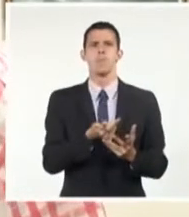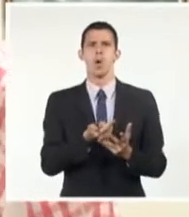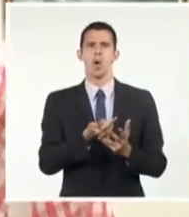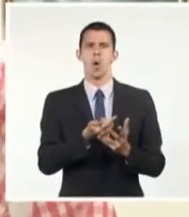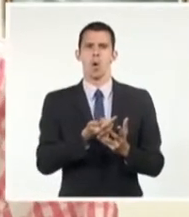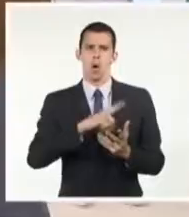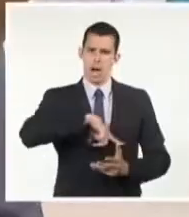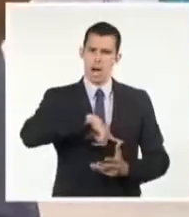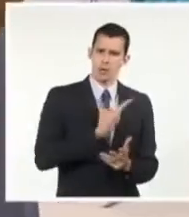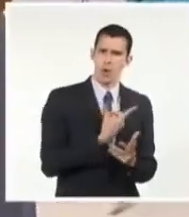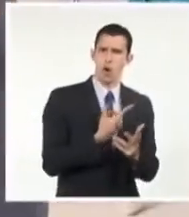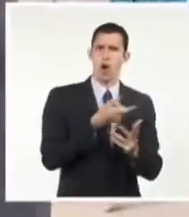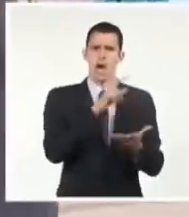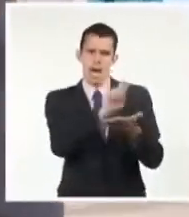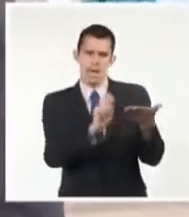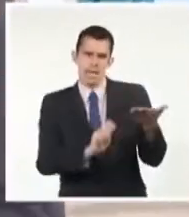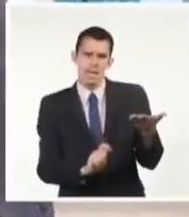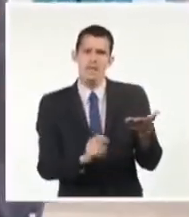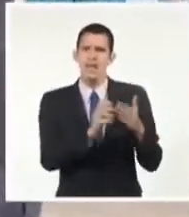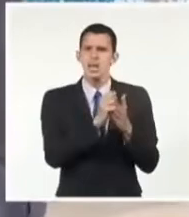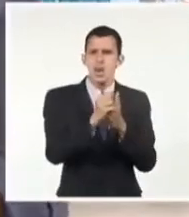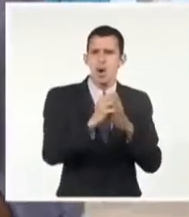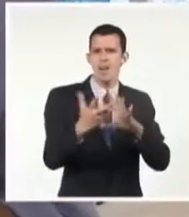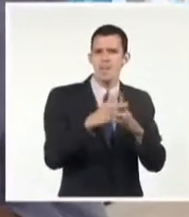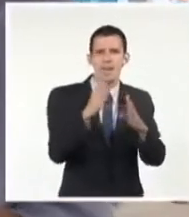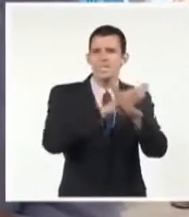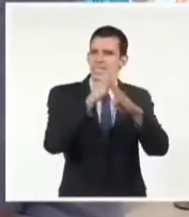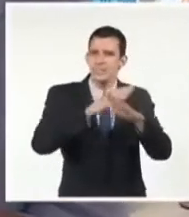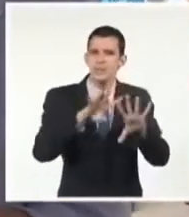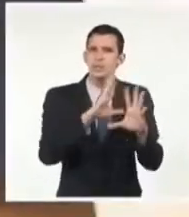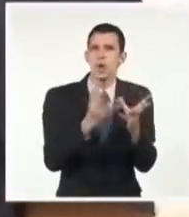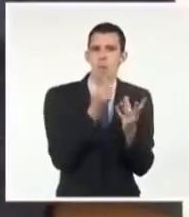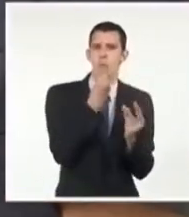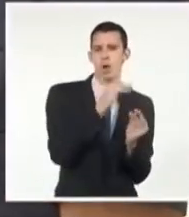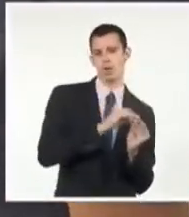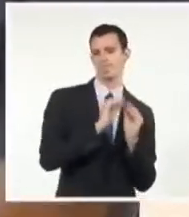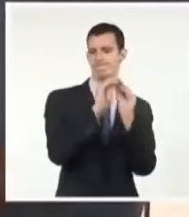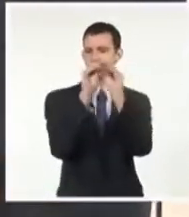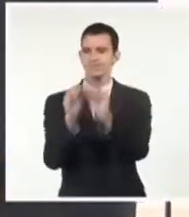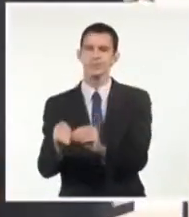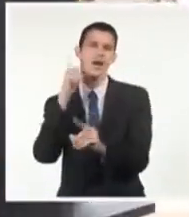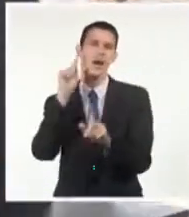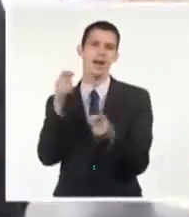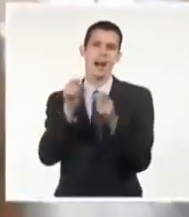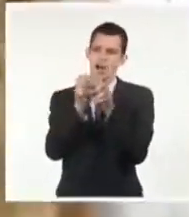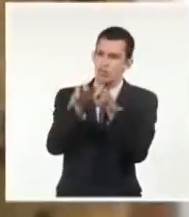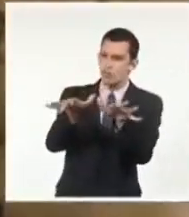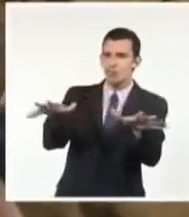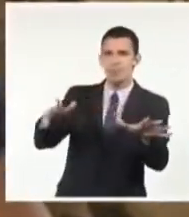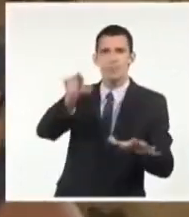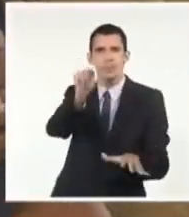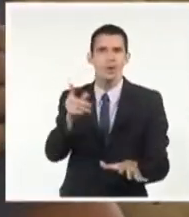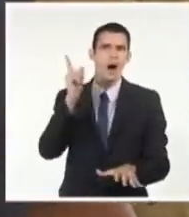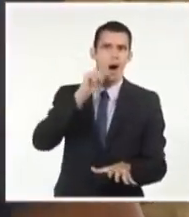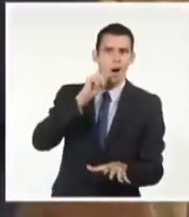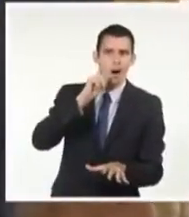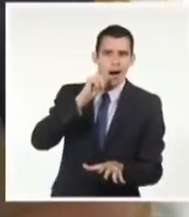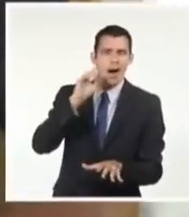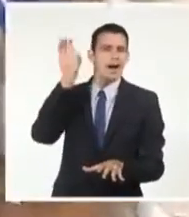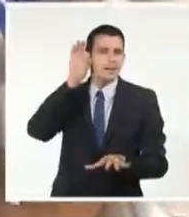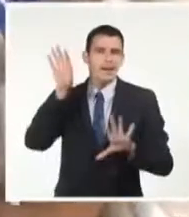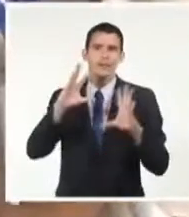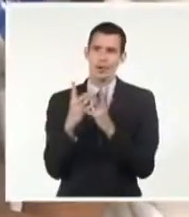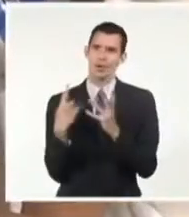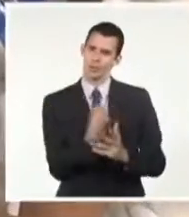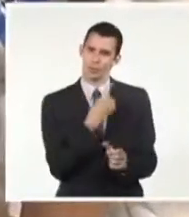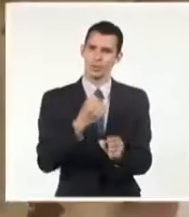guionista, ¿no? La radio cubana celebra sus 100 años de creada con 100 emisoras activas que cada día se acercan a los distintos públicos de